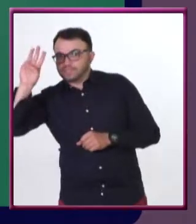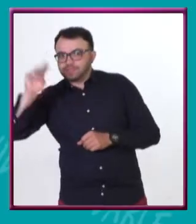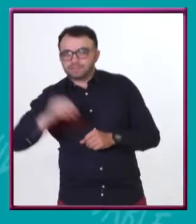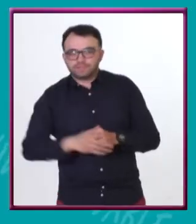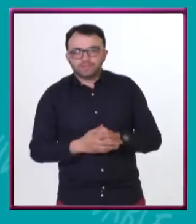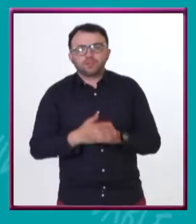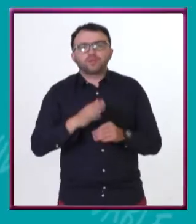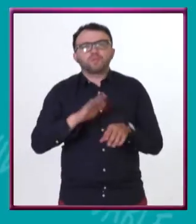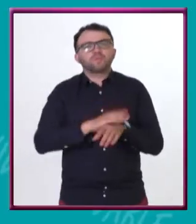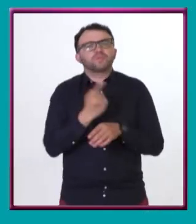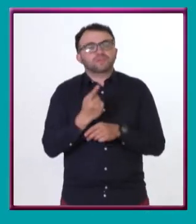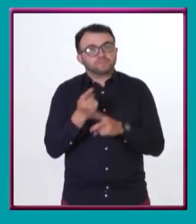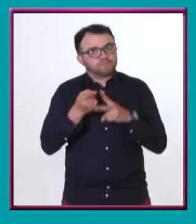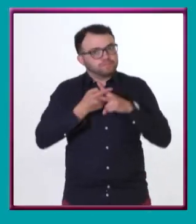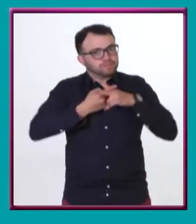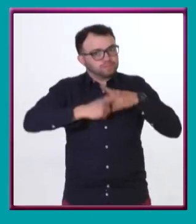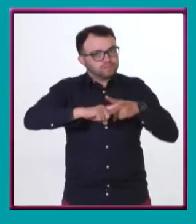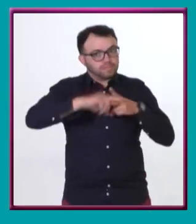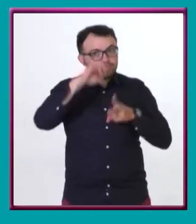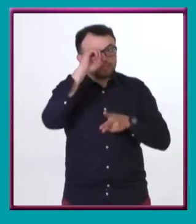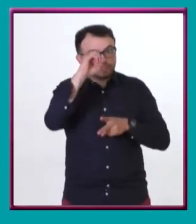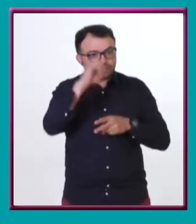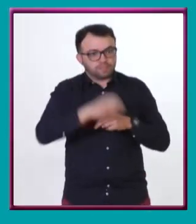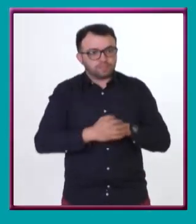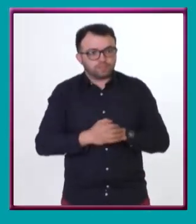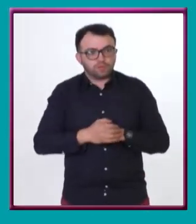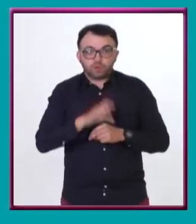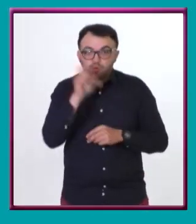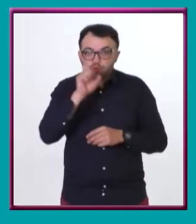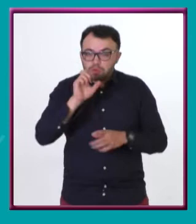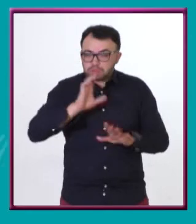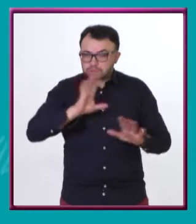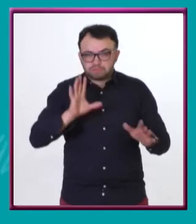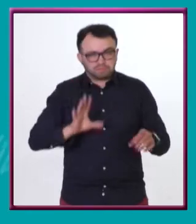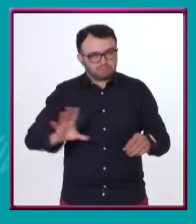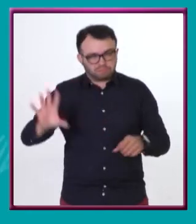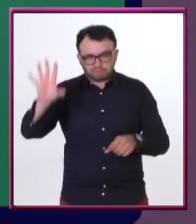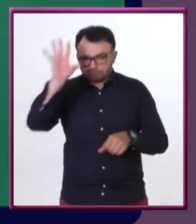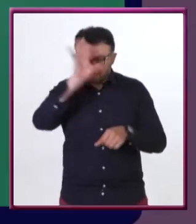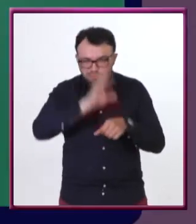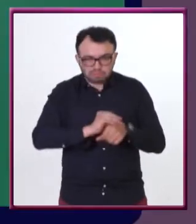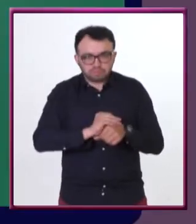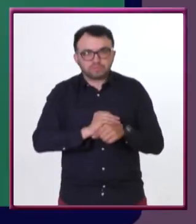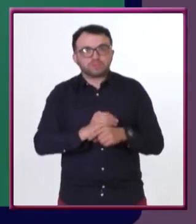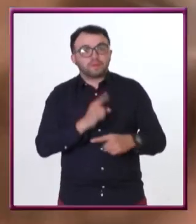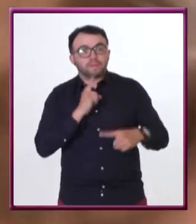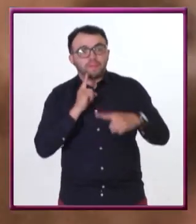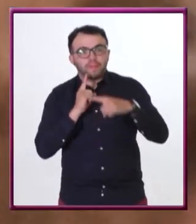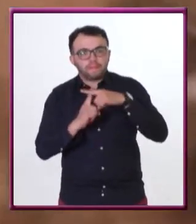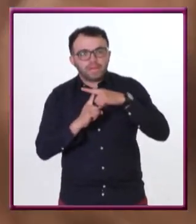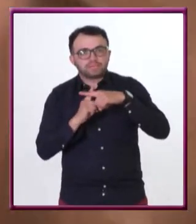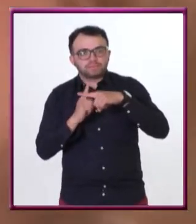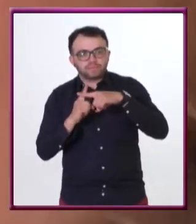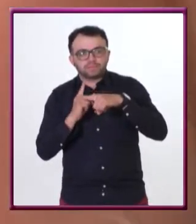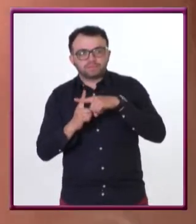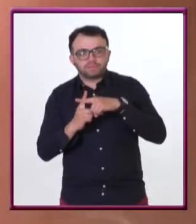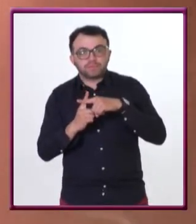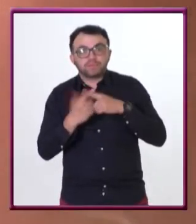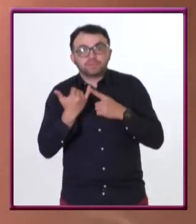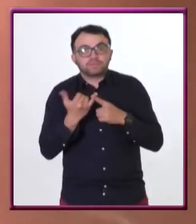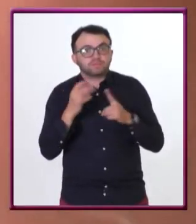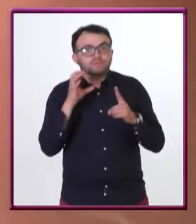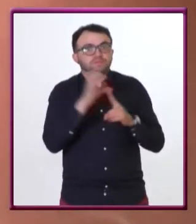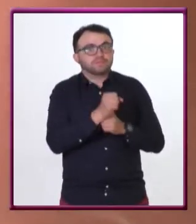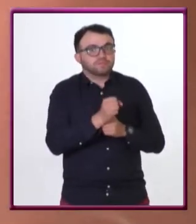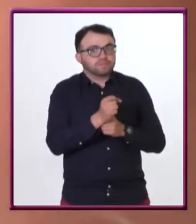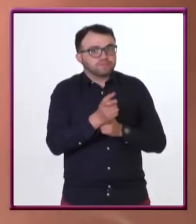desde 0. Para llegar al resultado final se suman todos esos resultados parciales y nos da... ¿Tienen el